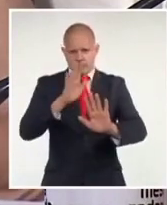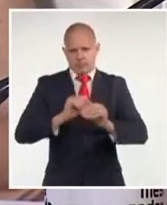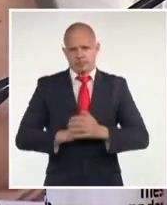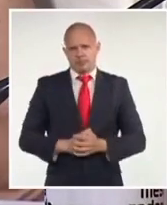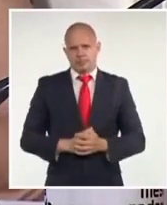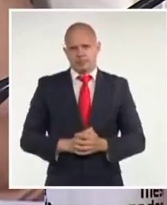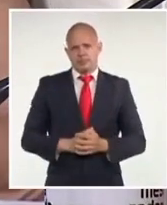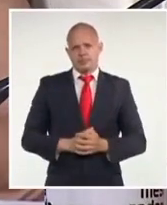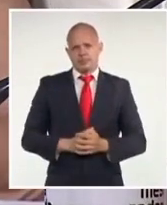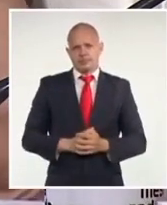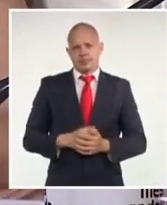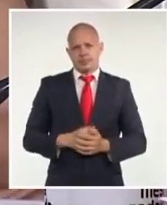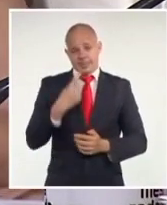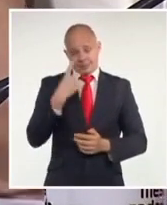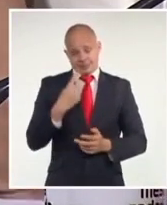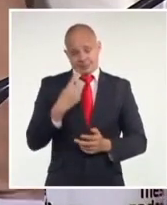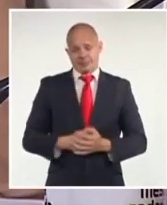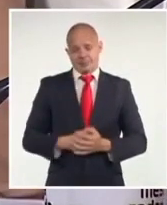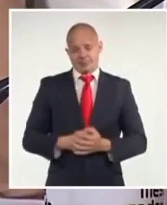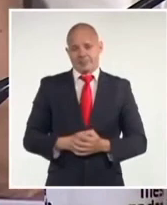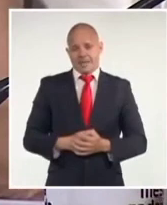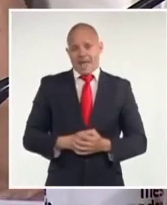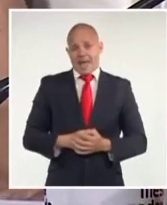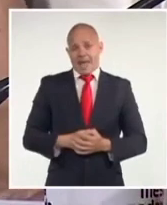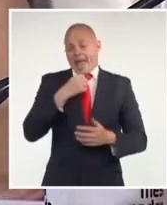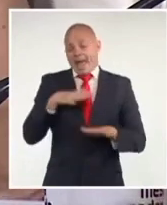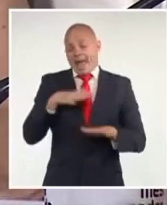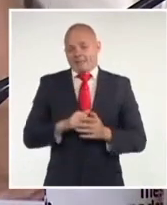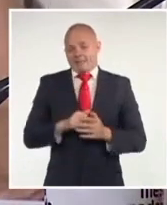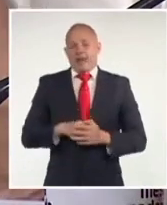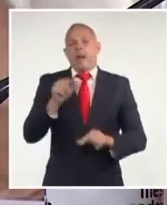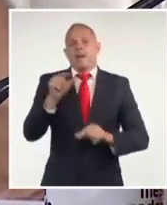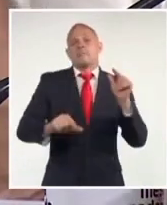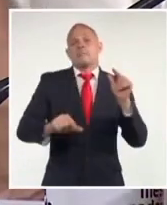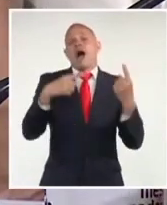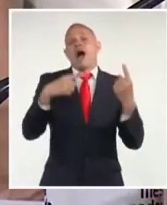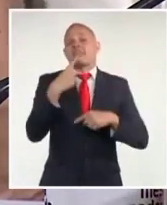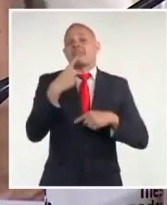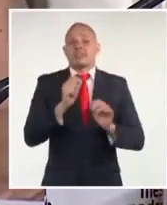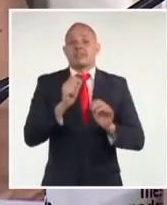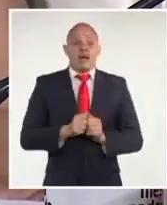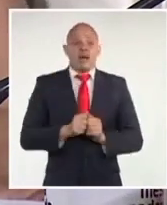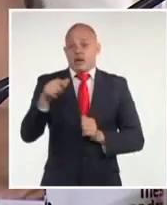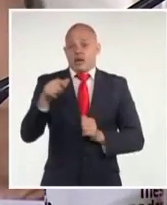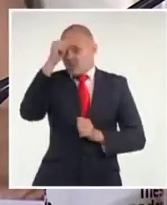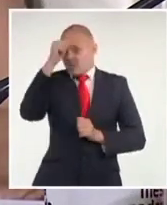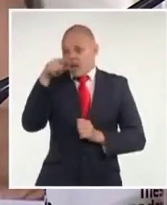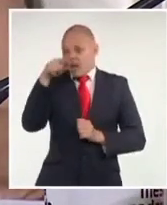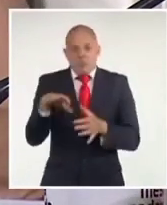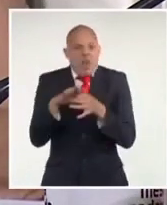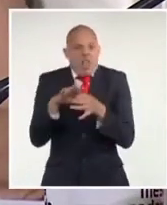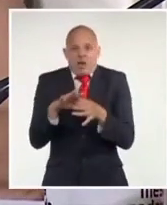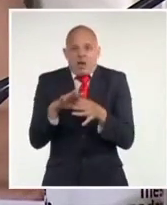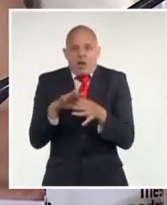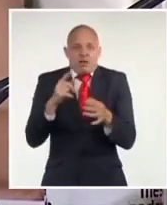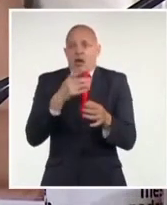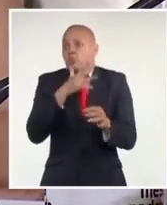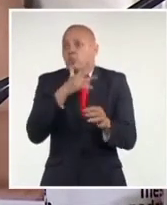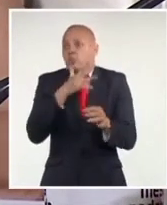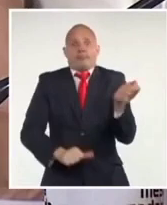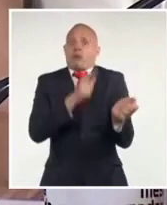Si estuviera en el laboratorio diría, habría que cortarse las venas, pero bueno, estamos en la mesa redonda, y no es así.